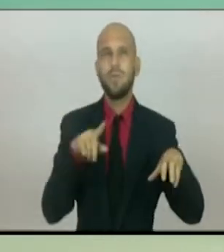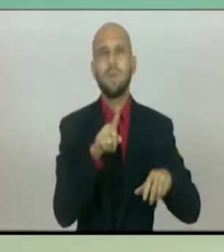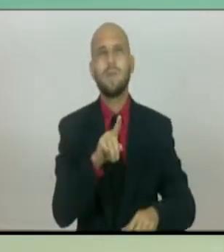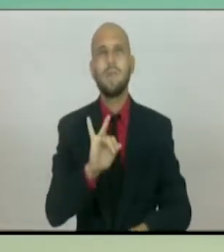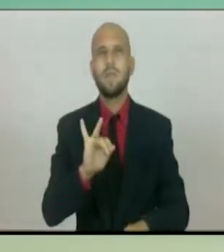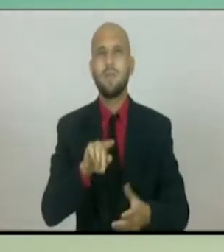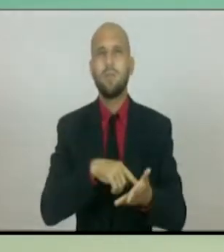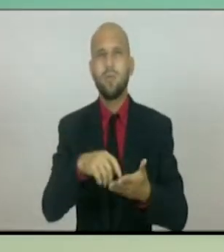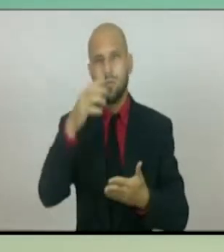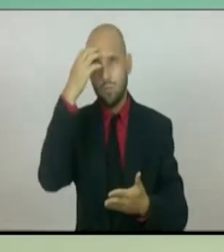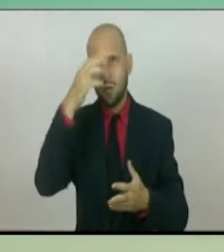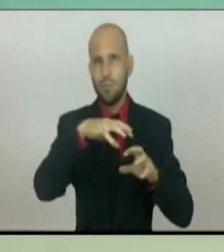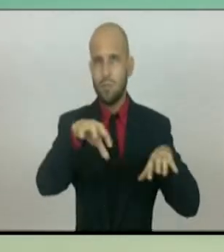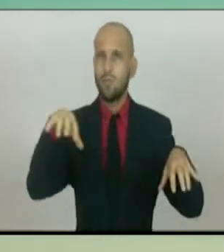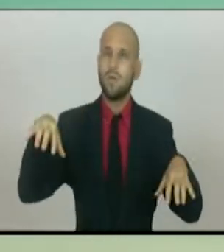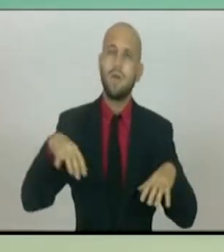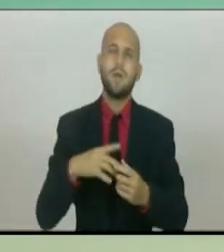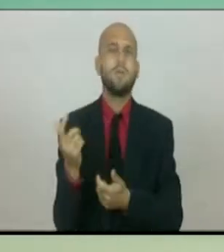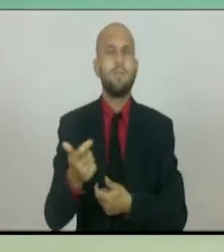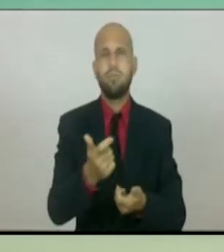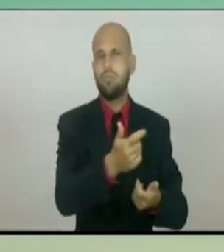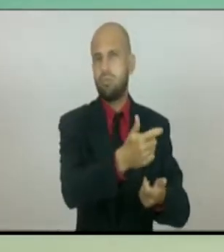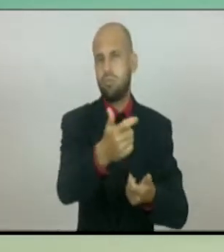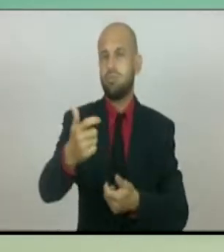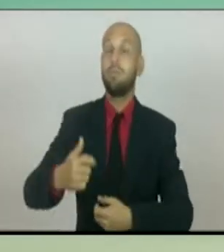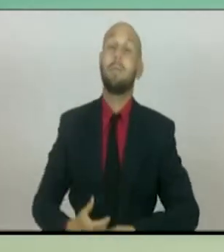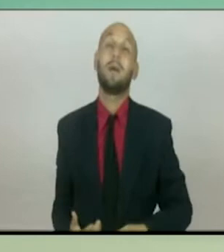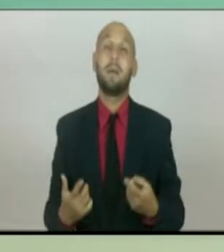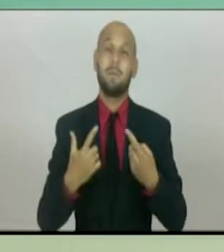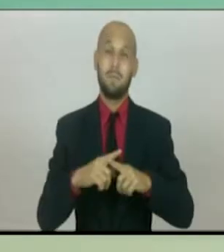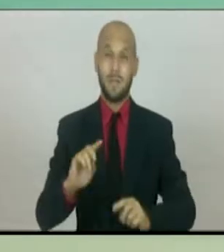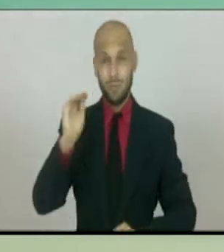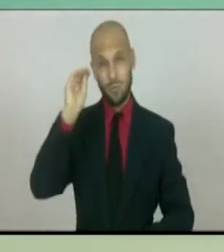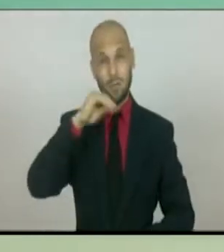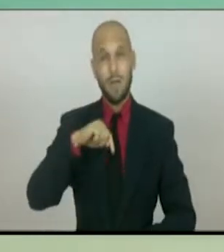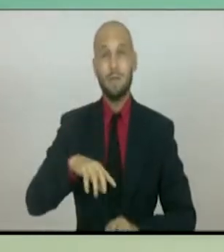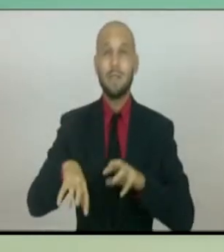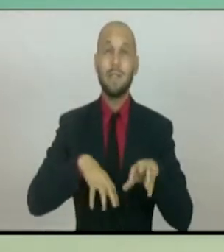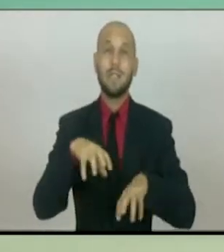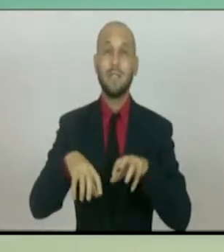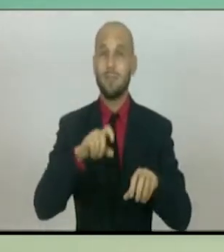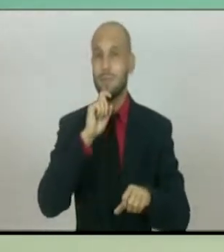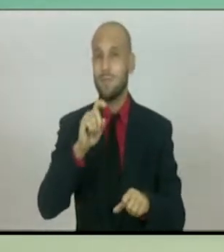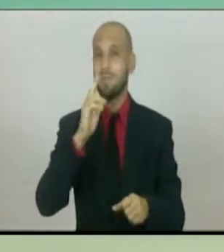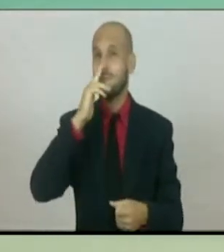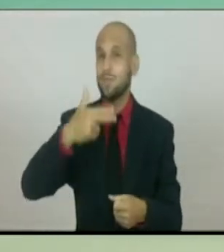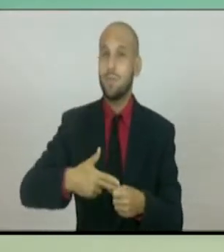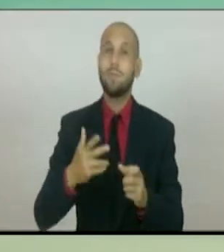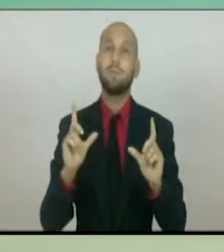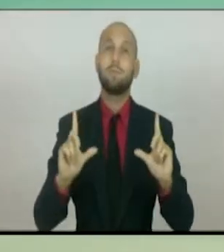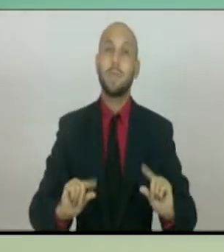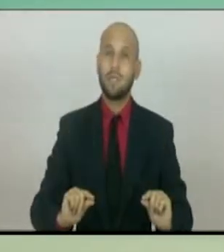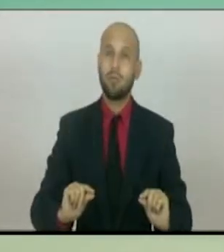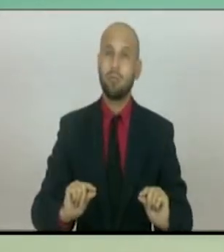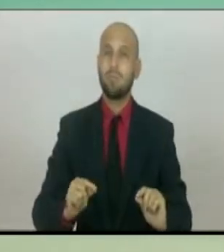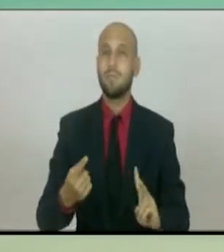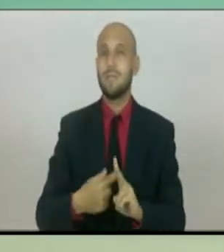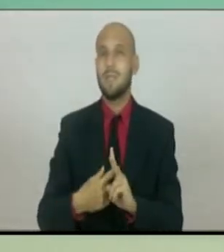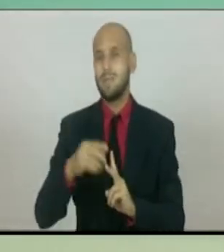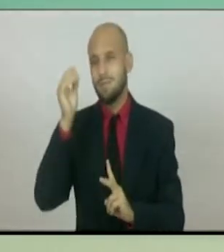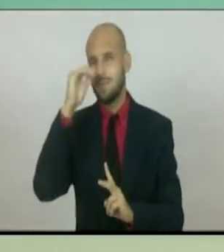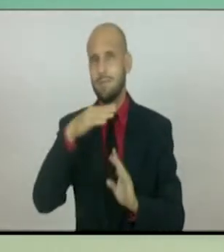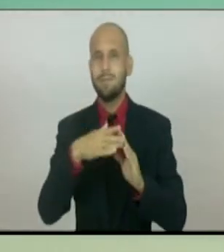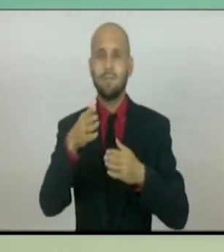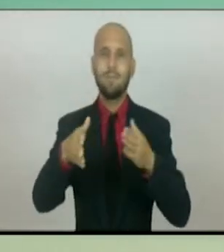En estos momentos, debido a la situación que tenemos, que presenta el país, que todos la conocemos con el tema combustible, estamos haciendo la fumigación